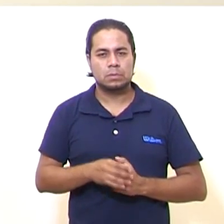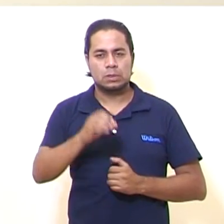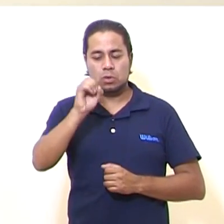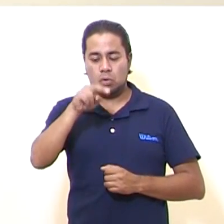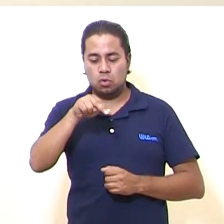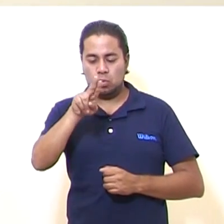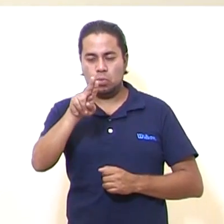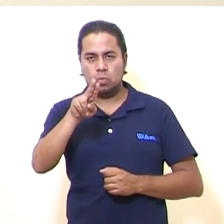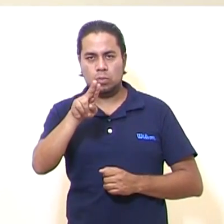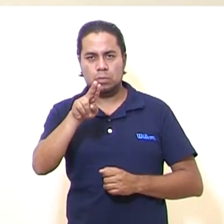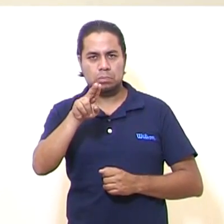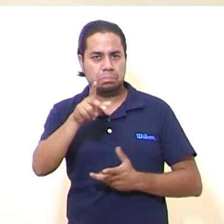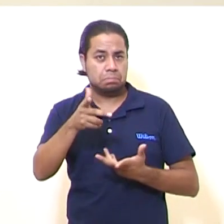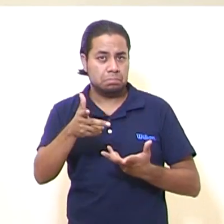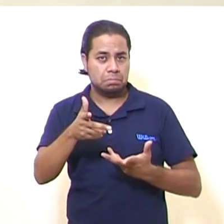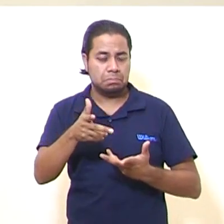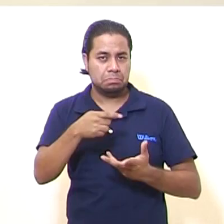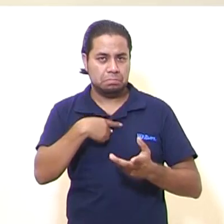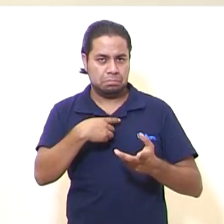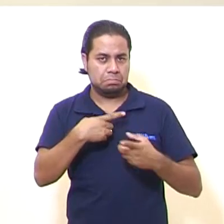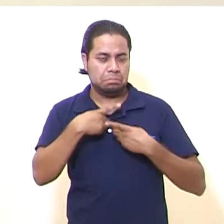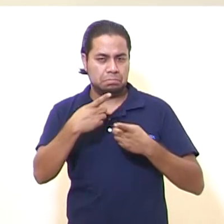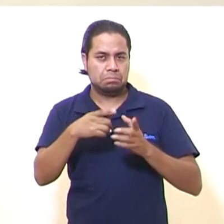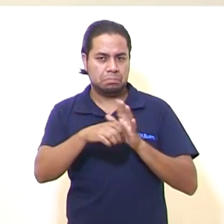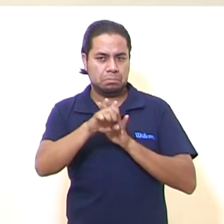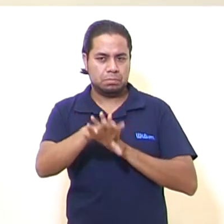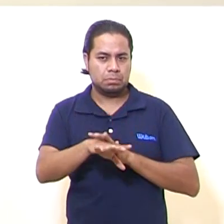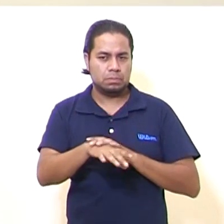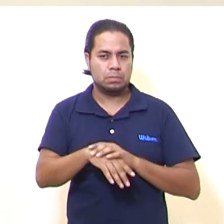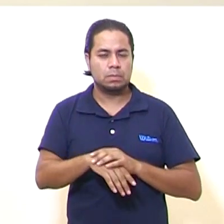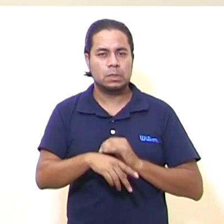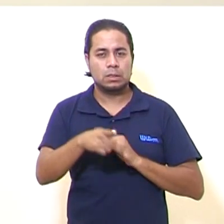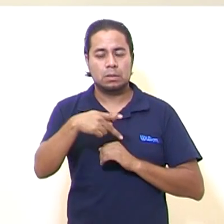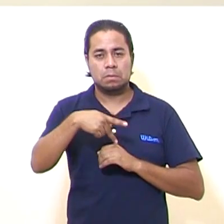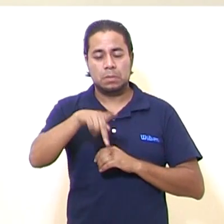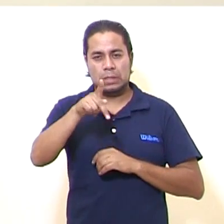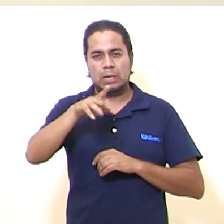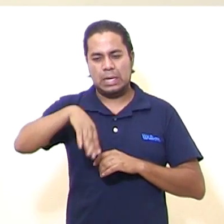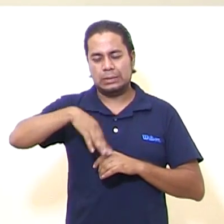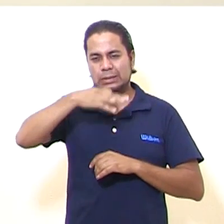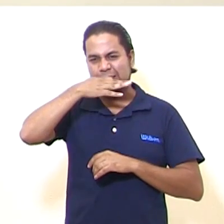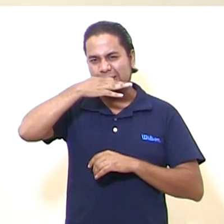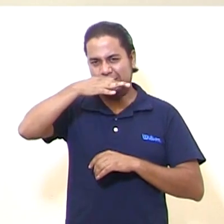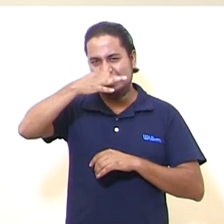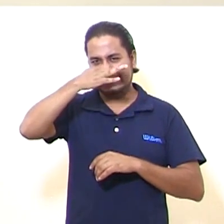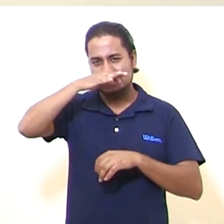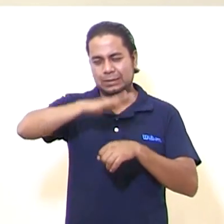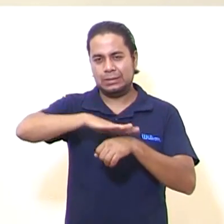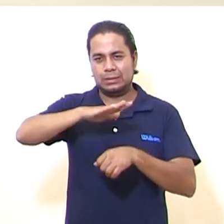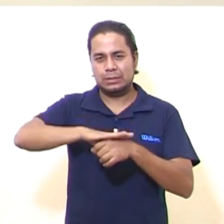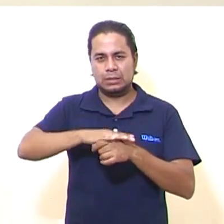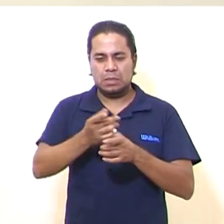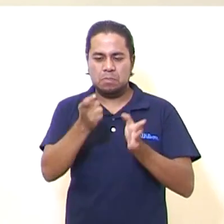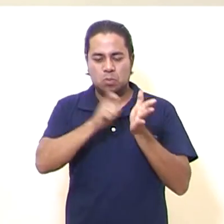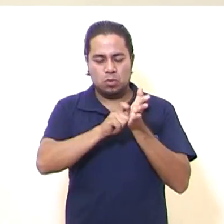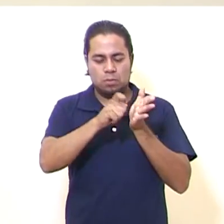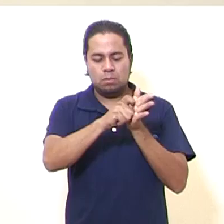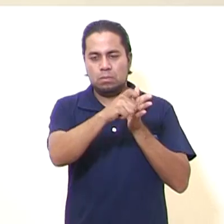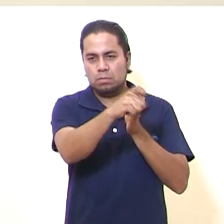que es la ONU. Pero te decía y te comentaba de que se les ponía